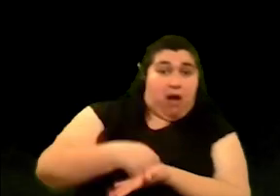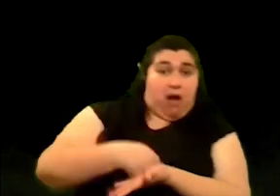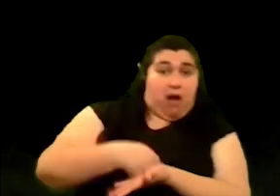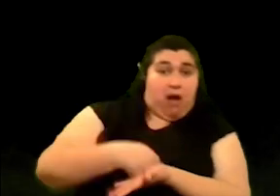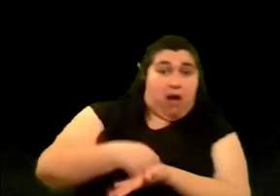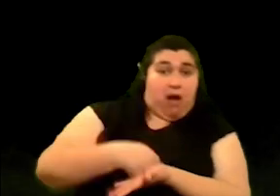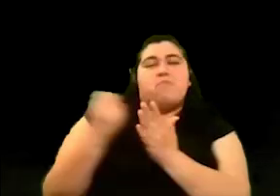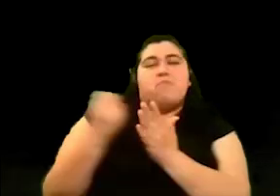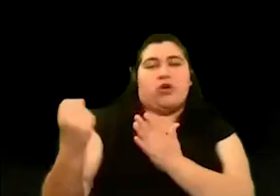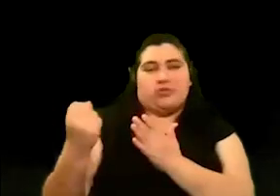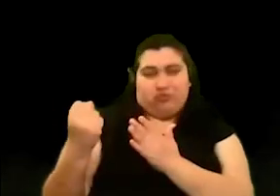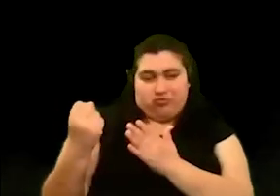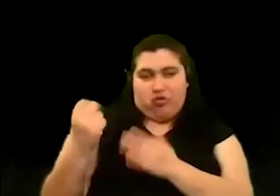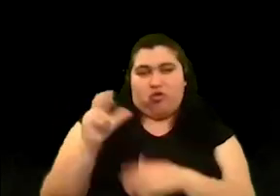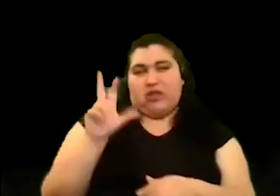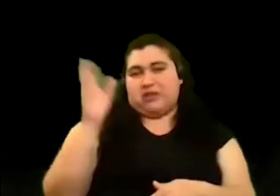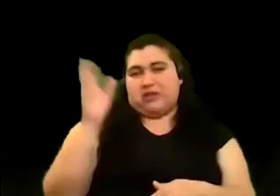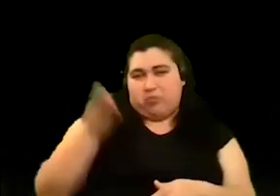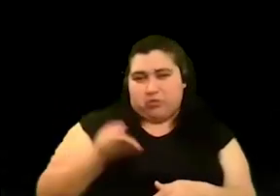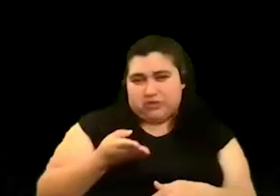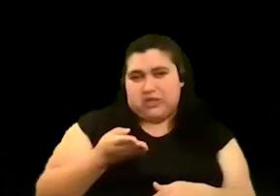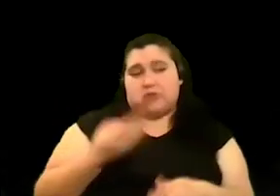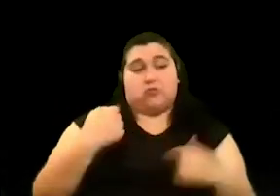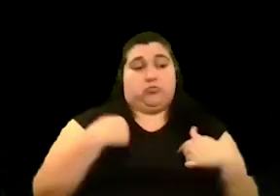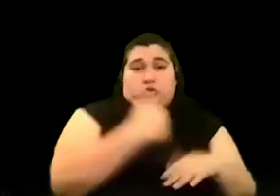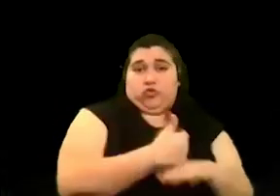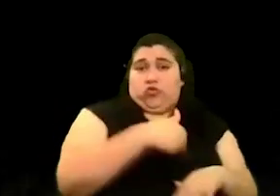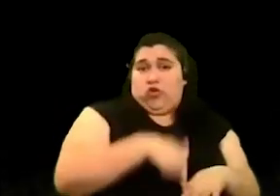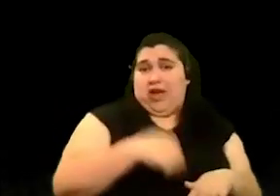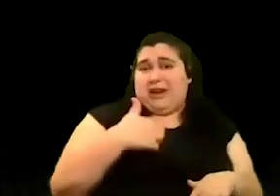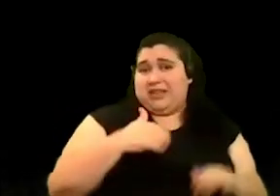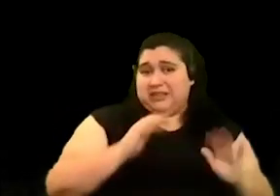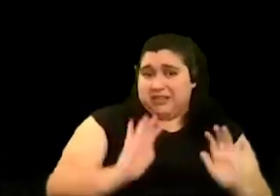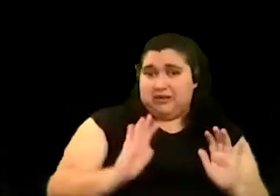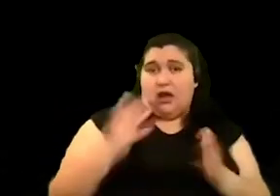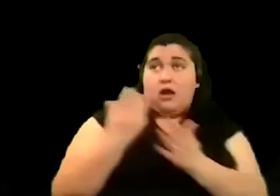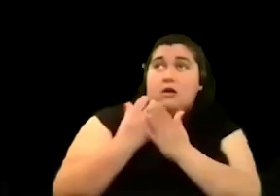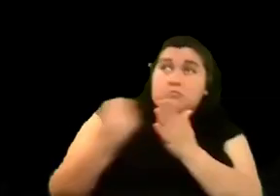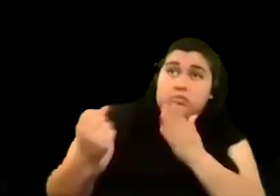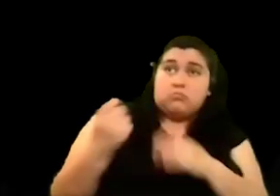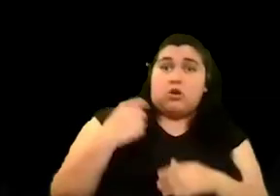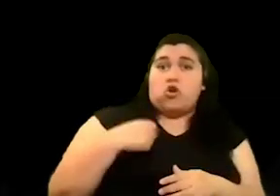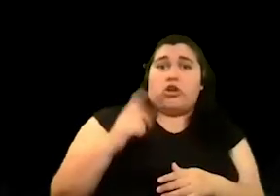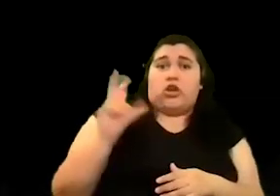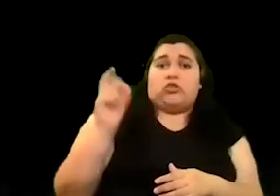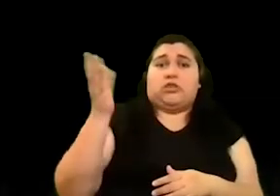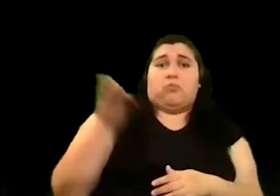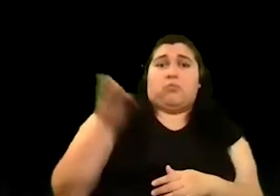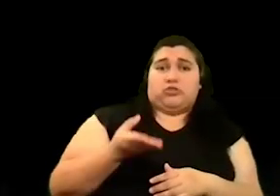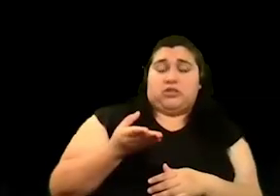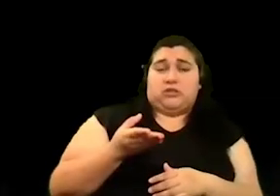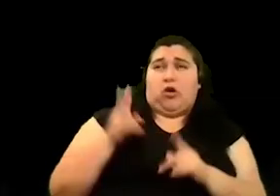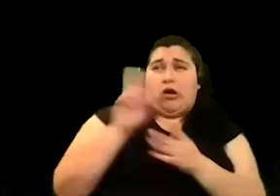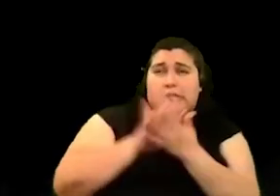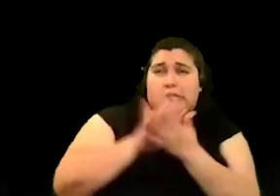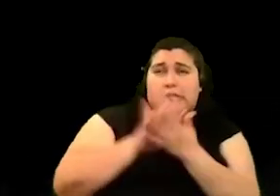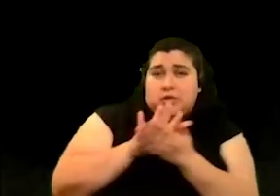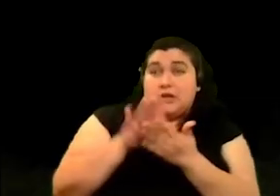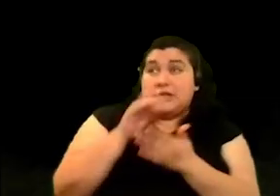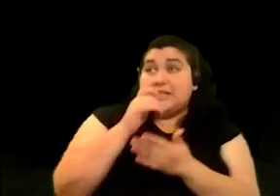la renta del 30% porque estoy en Argentina. No quiero que me retenga el 30%. Descubro que si me